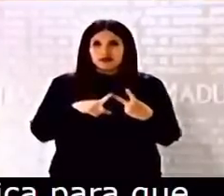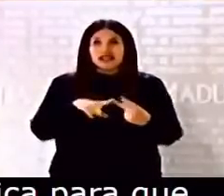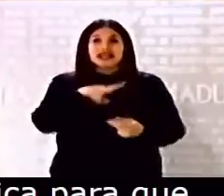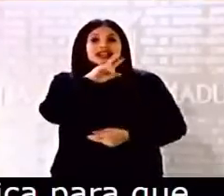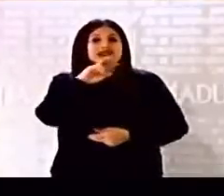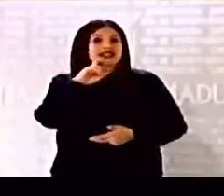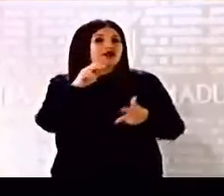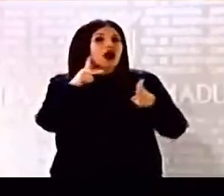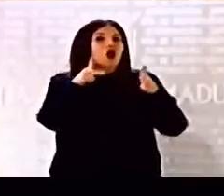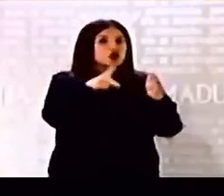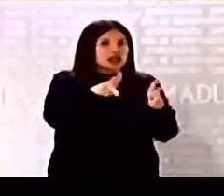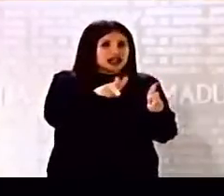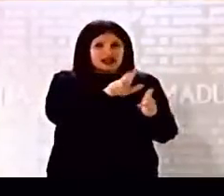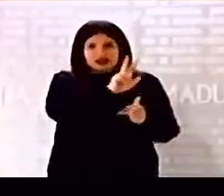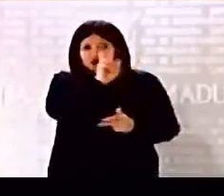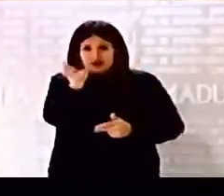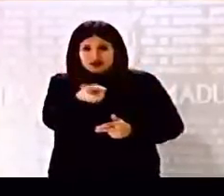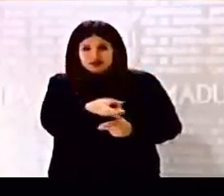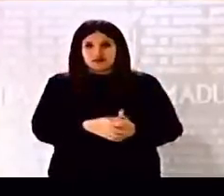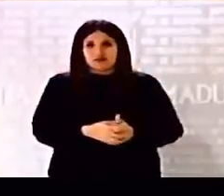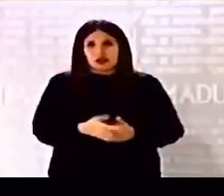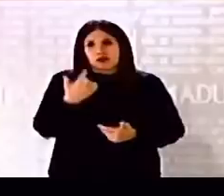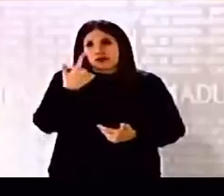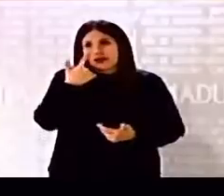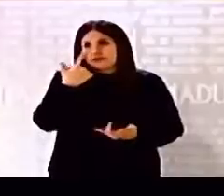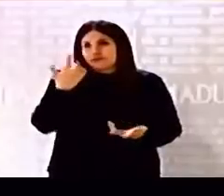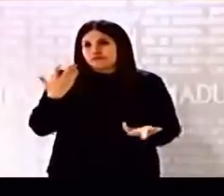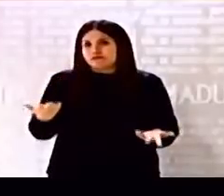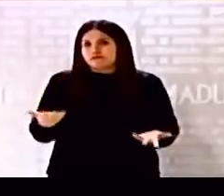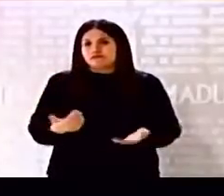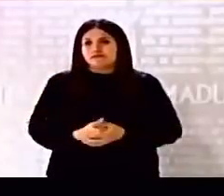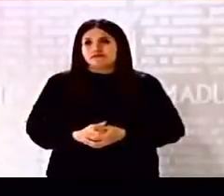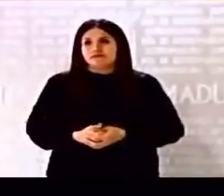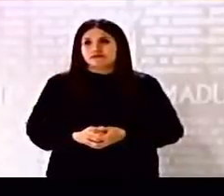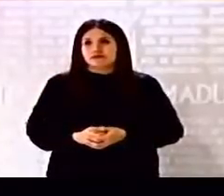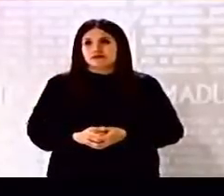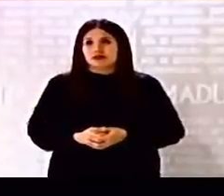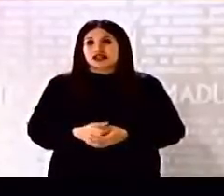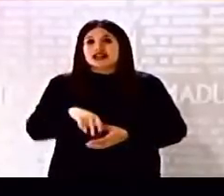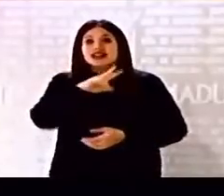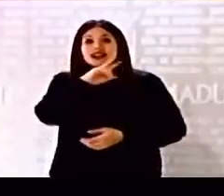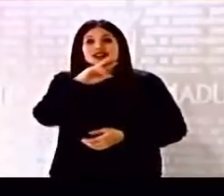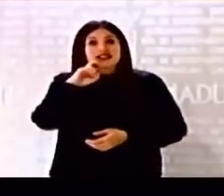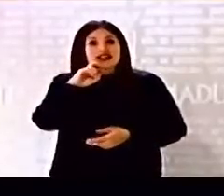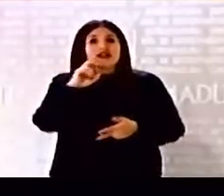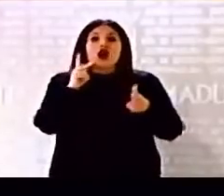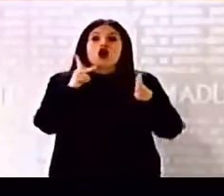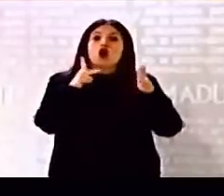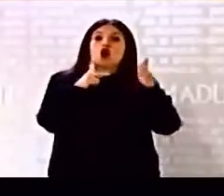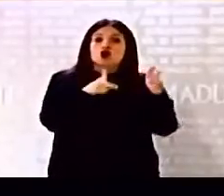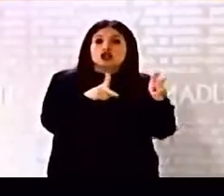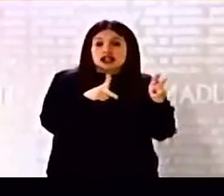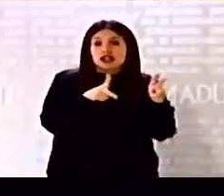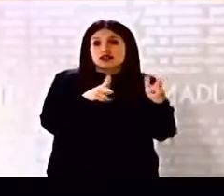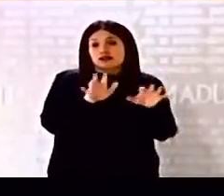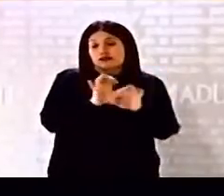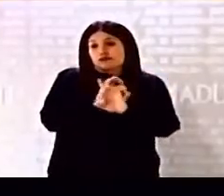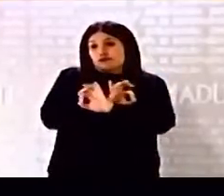¿Reservas en hoteles? Pues mire usted, las reservas en hoteles,